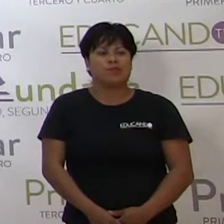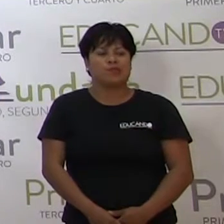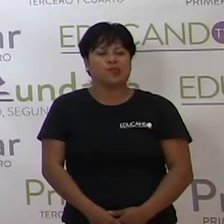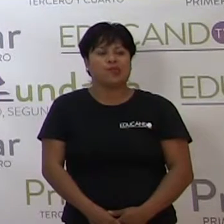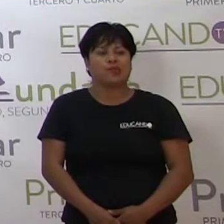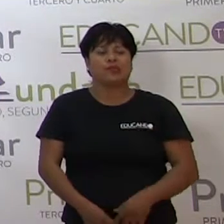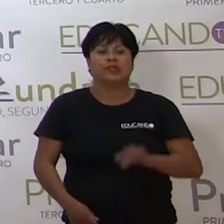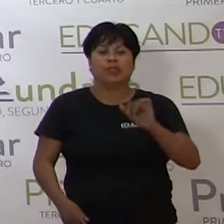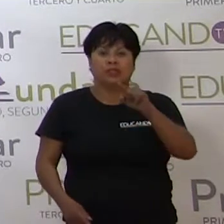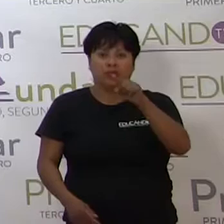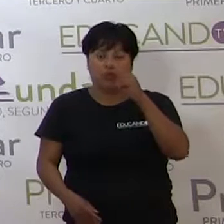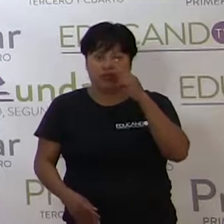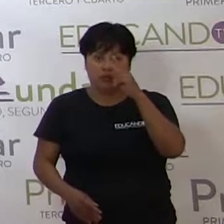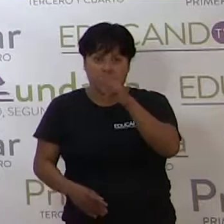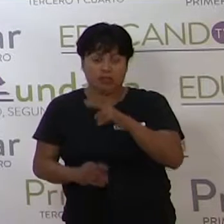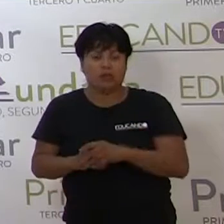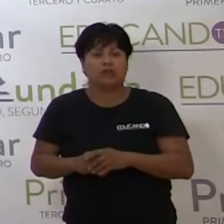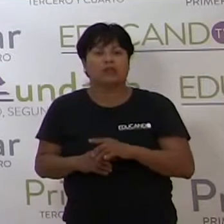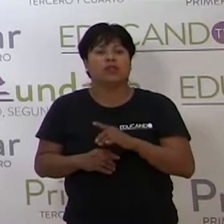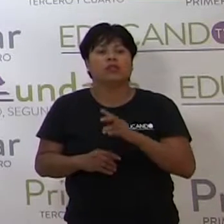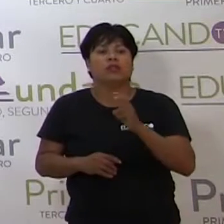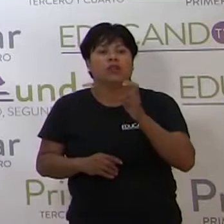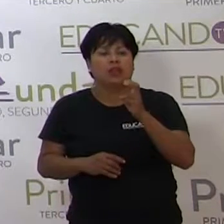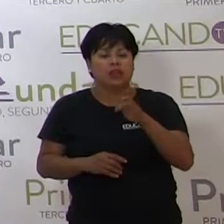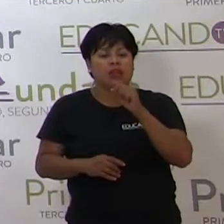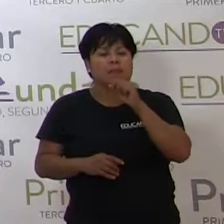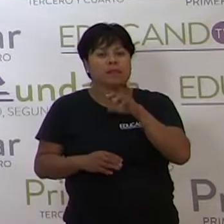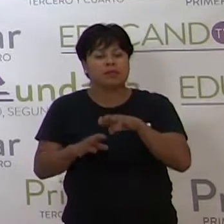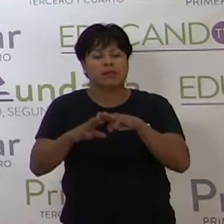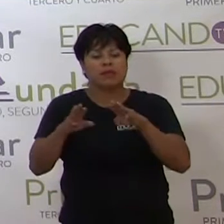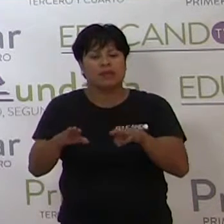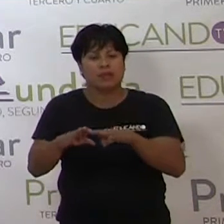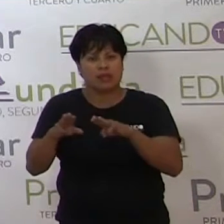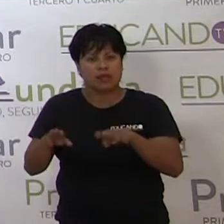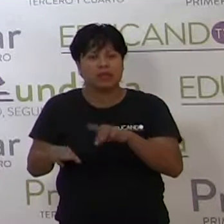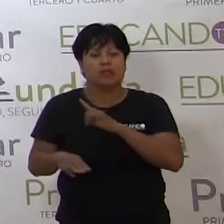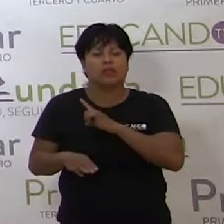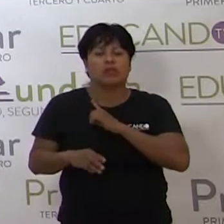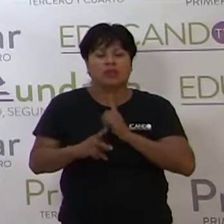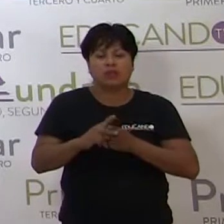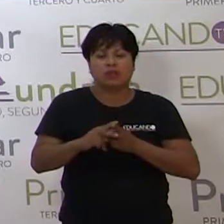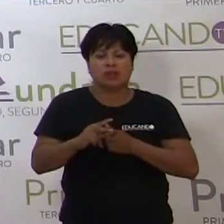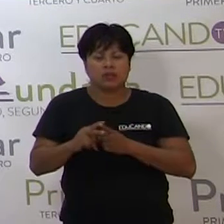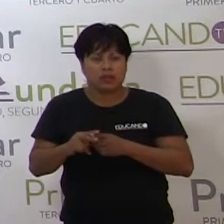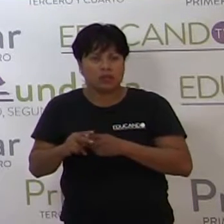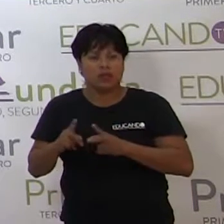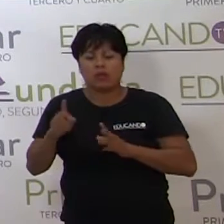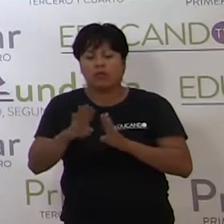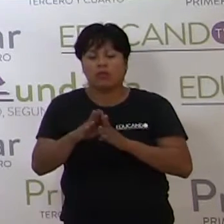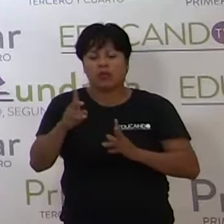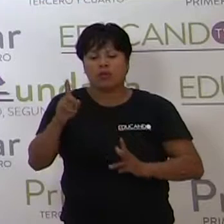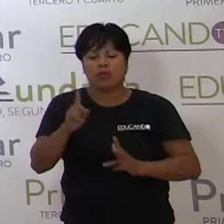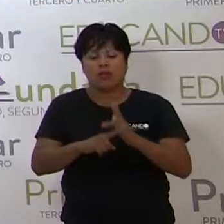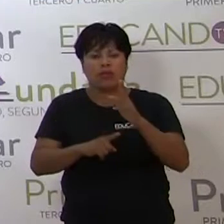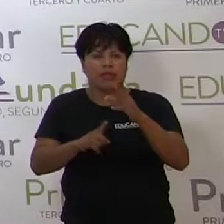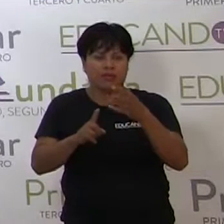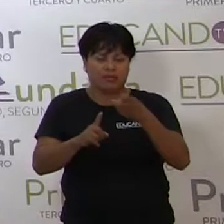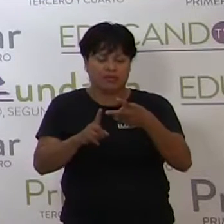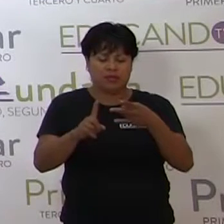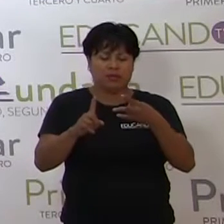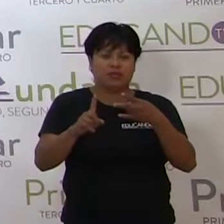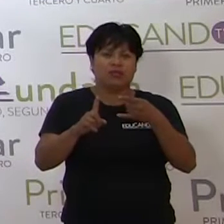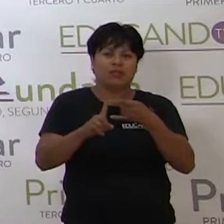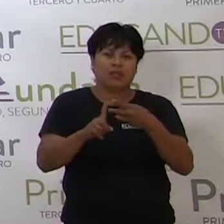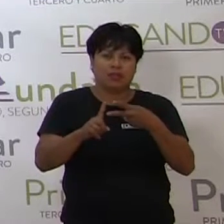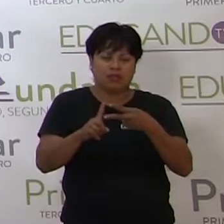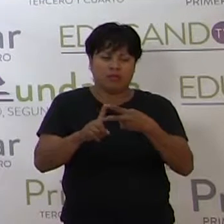Si te das cuenta, son las mismas medidas, solo que están rotadas las figuras. En este caso,